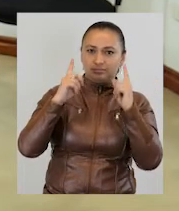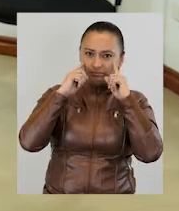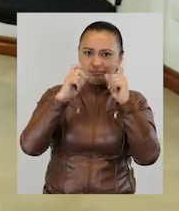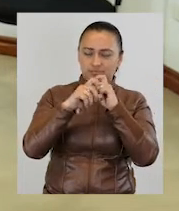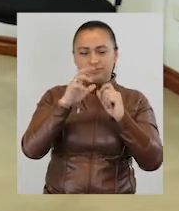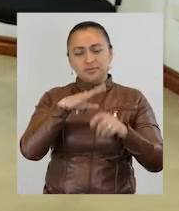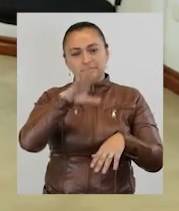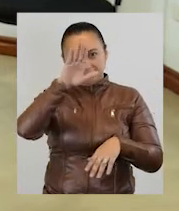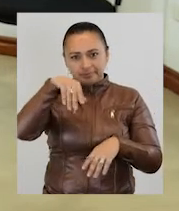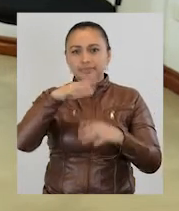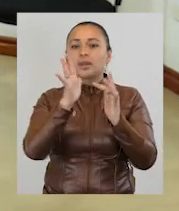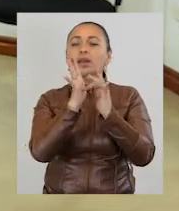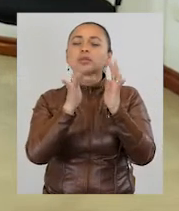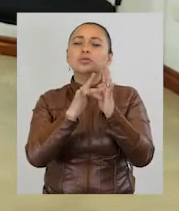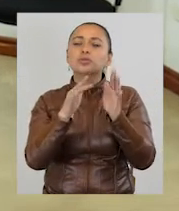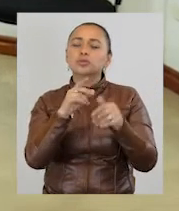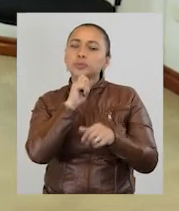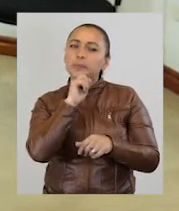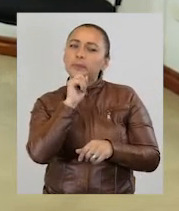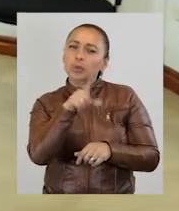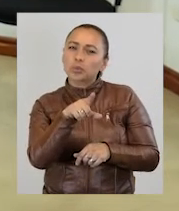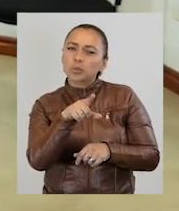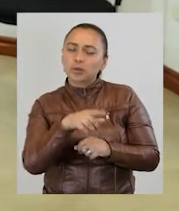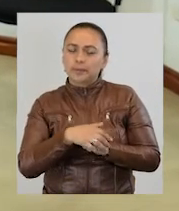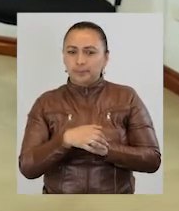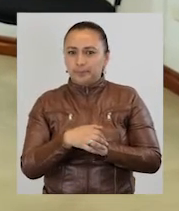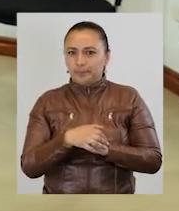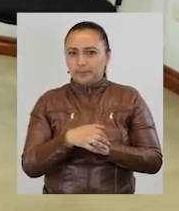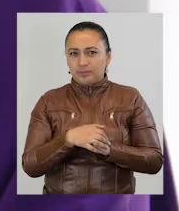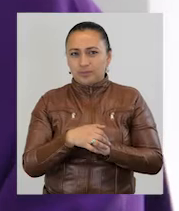retiraban, Pedro le dijo a Jesús: